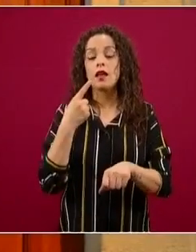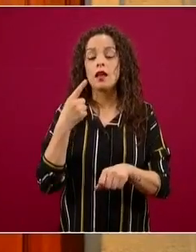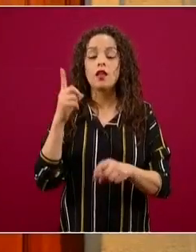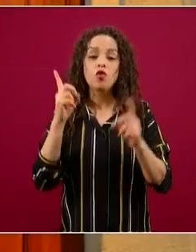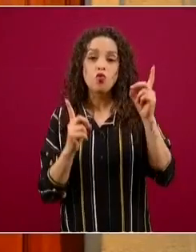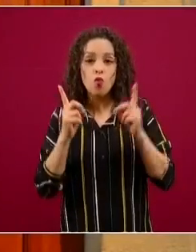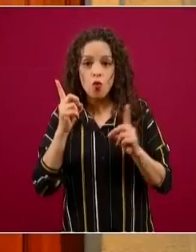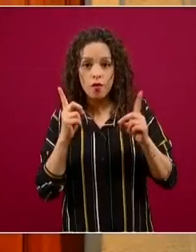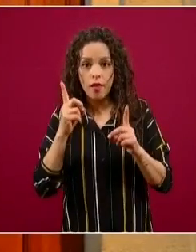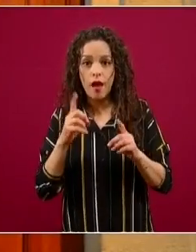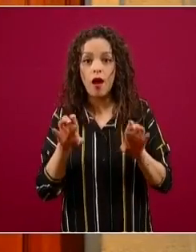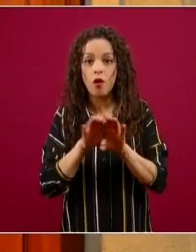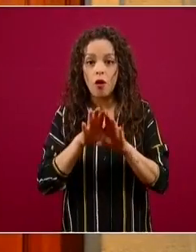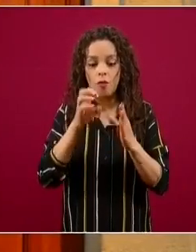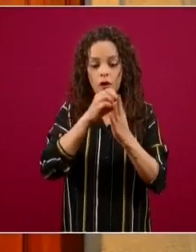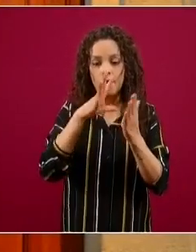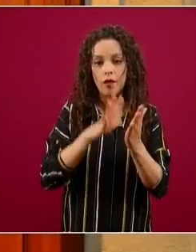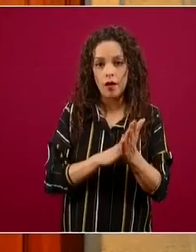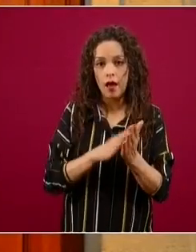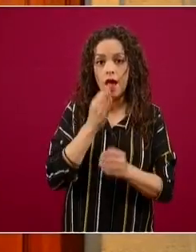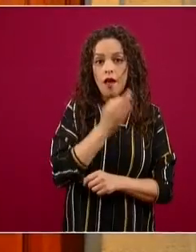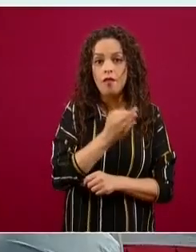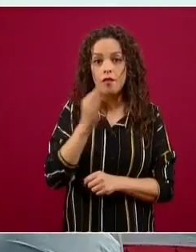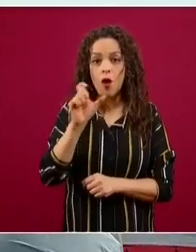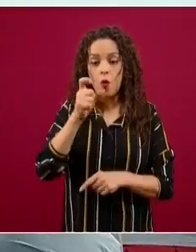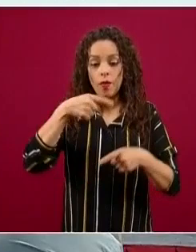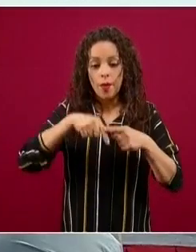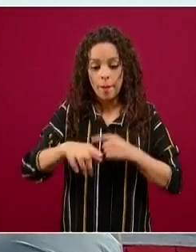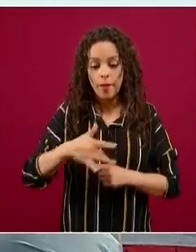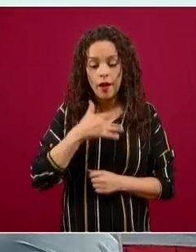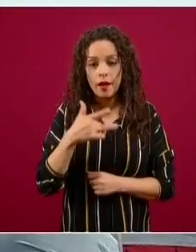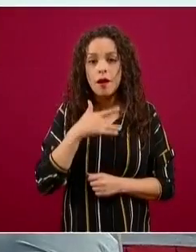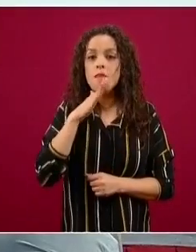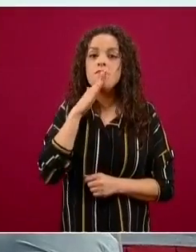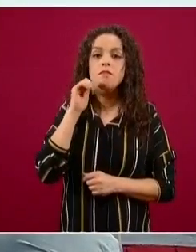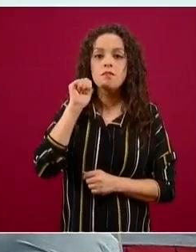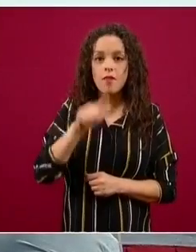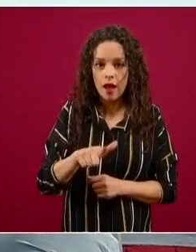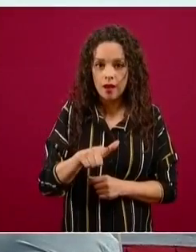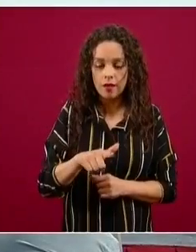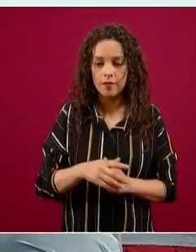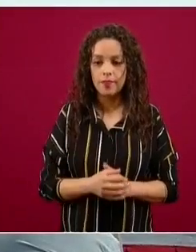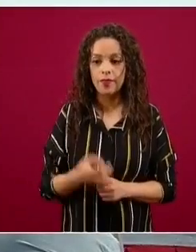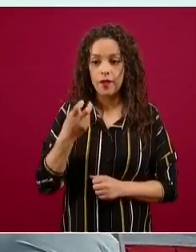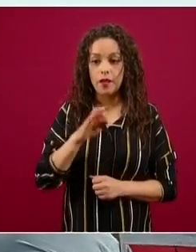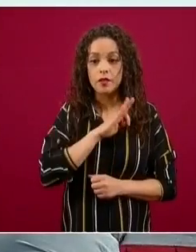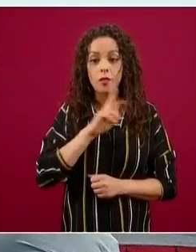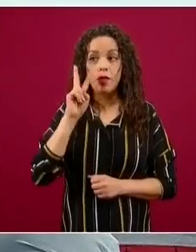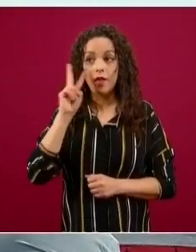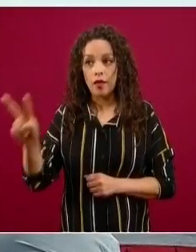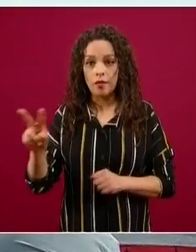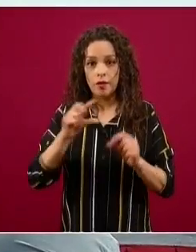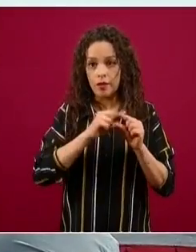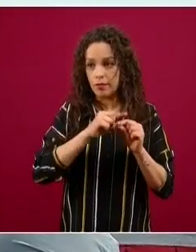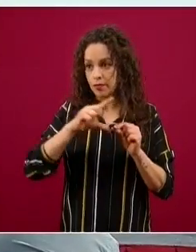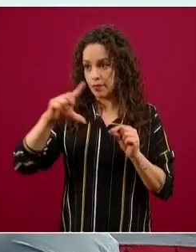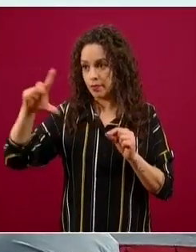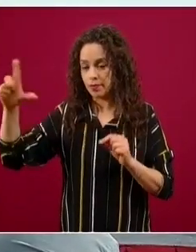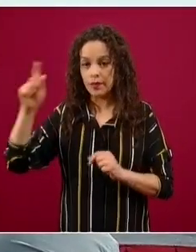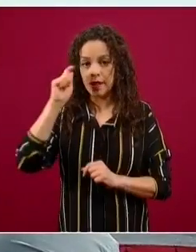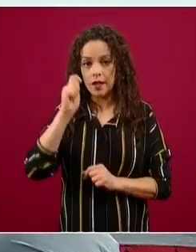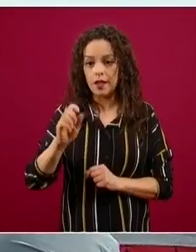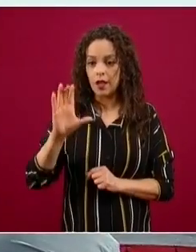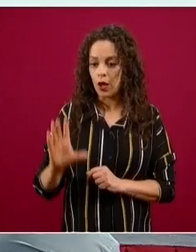cual iniciaron con los signos y síntomas de la enfermedad. Esto lo que nos da es la imagen de lo que nosotros denominamos la